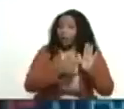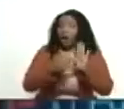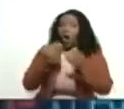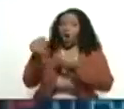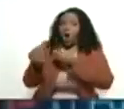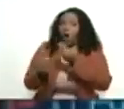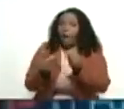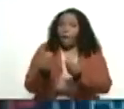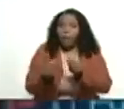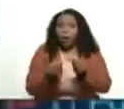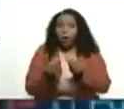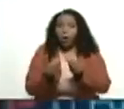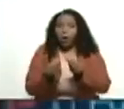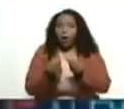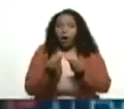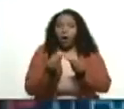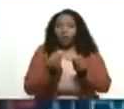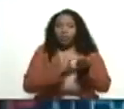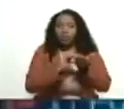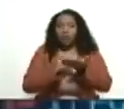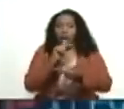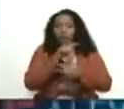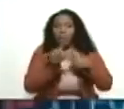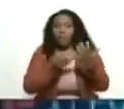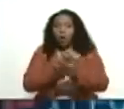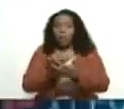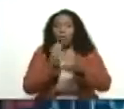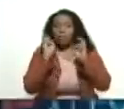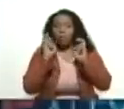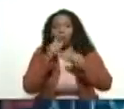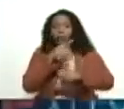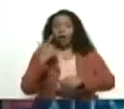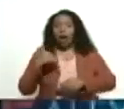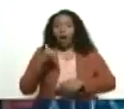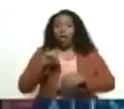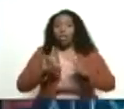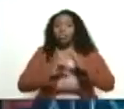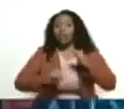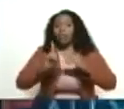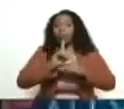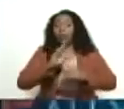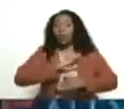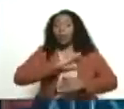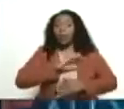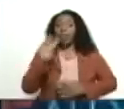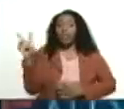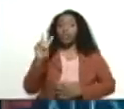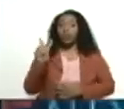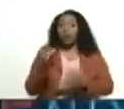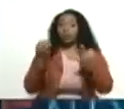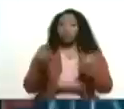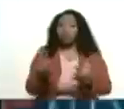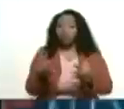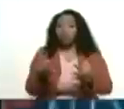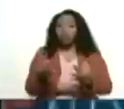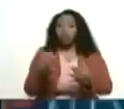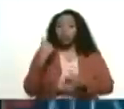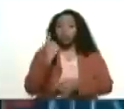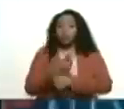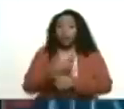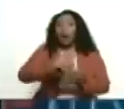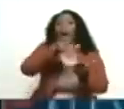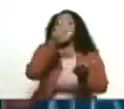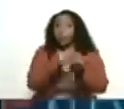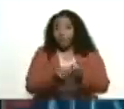vamos a abordar el tema de que Aleksandr es un diplomático venezolano debidamente